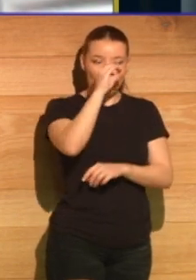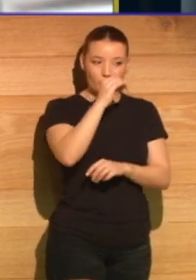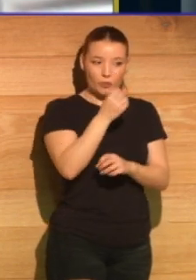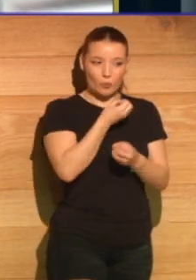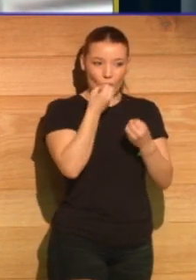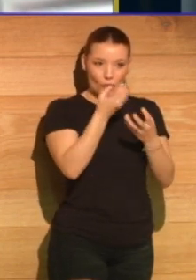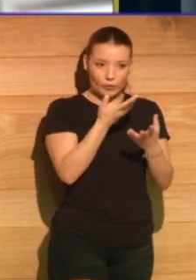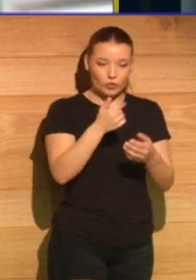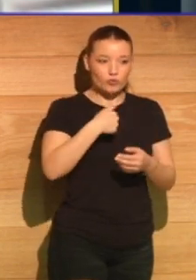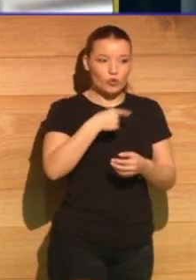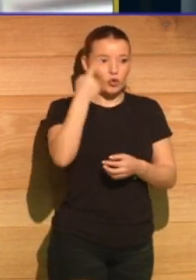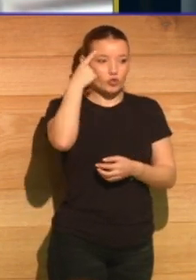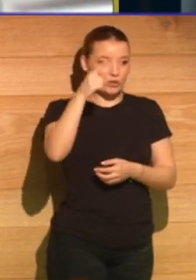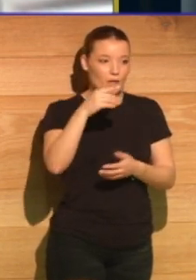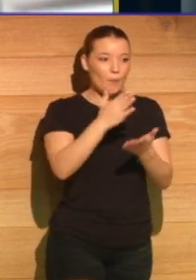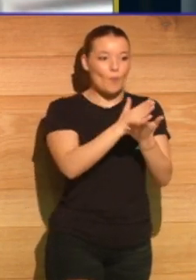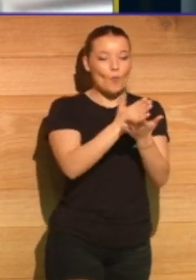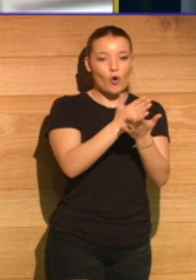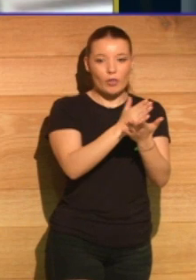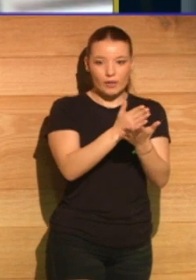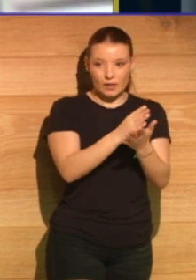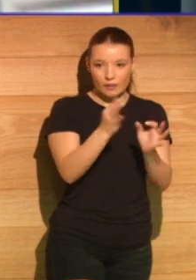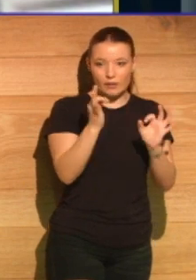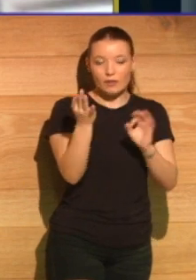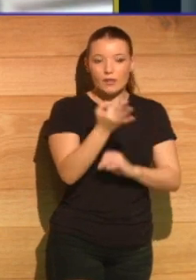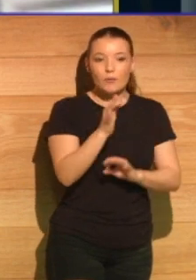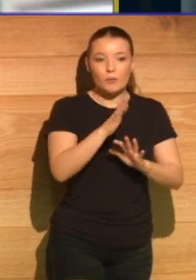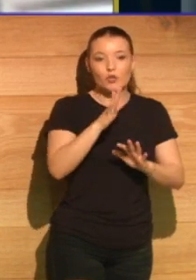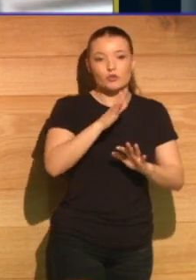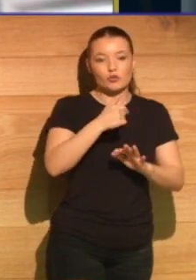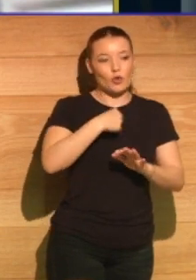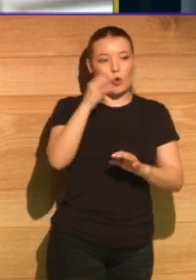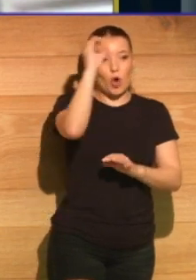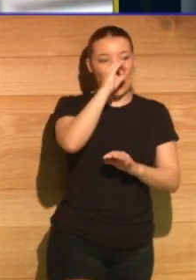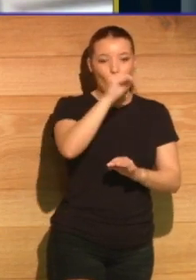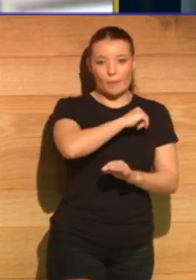moderar, pero soy capaz de hacerlo hoy y de mantener la objetividad.